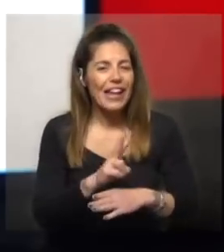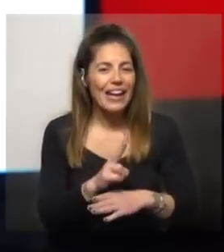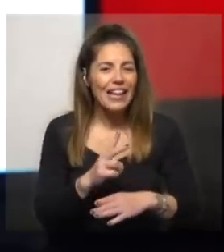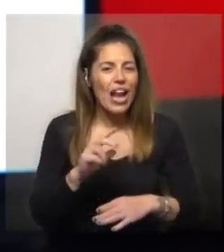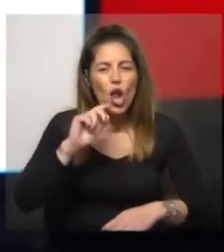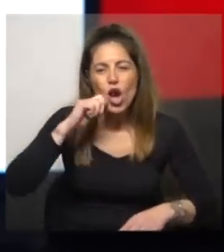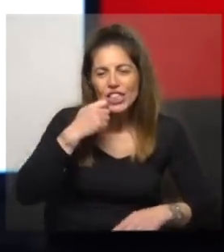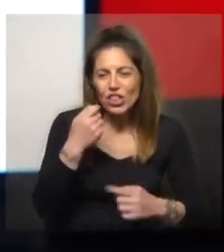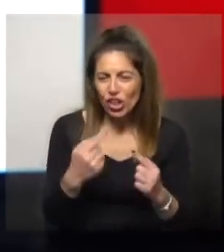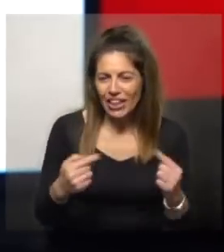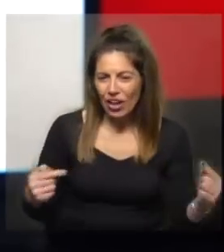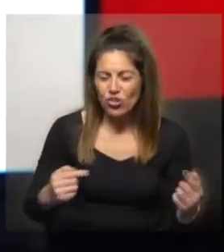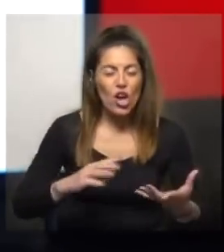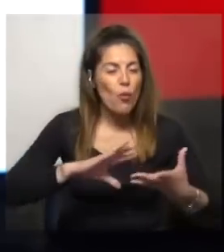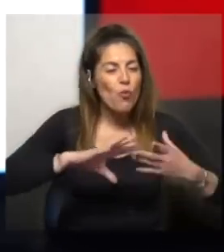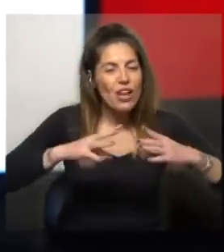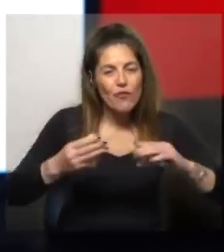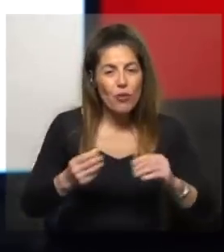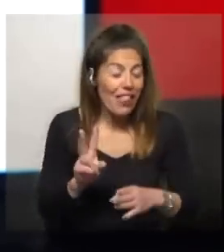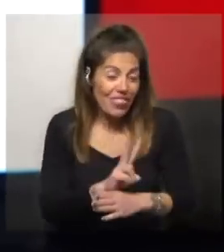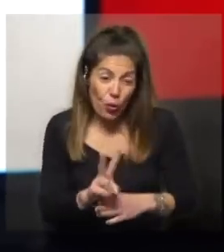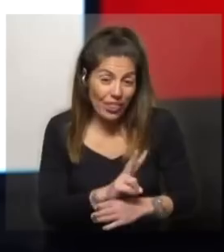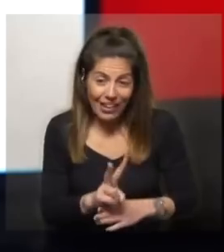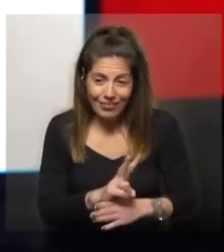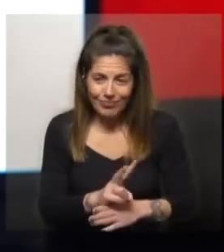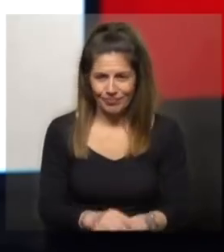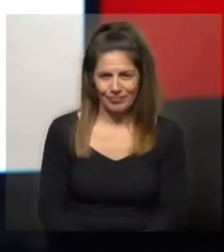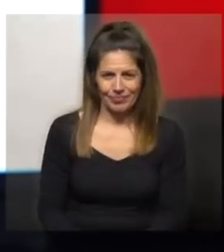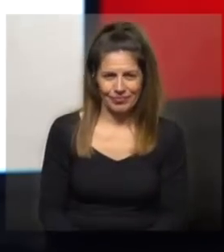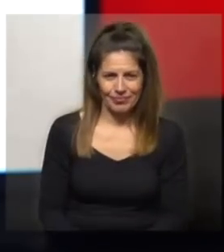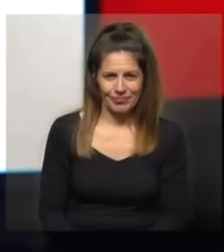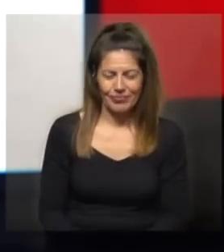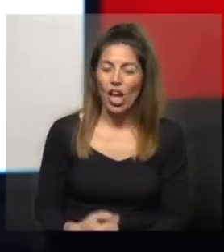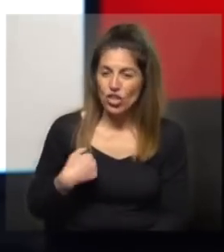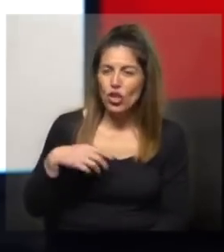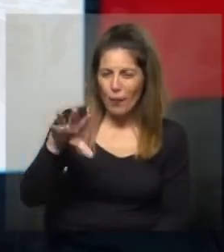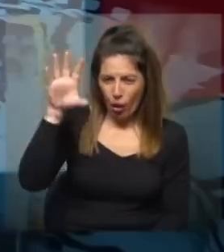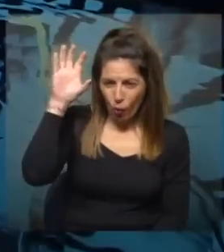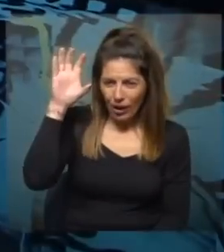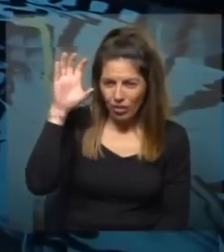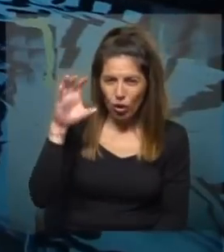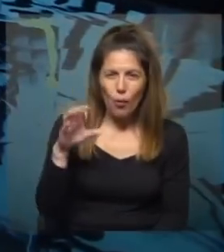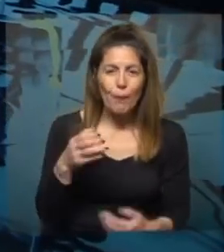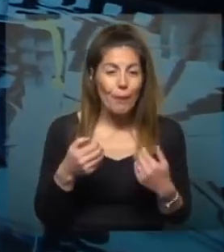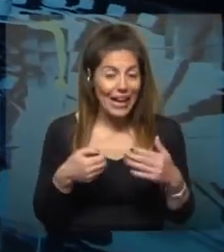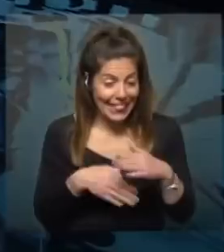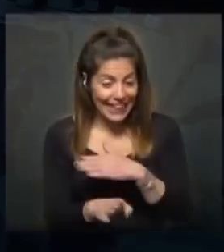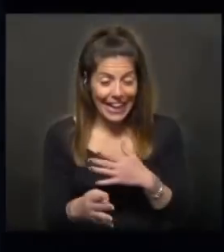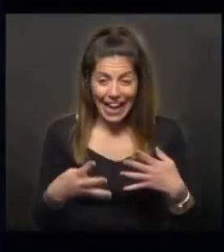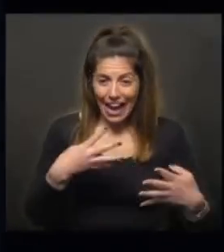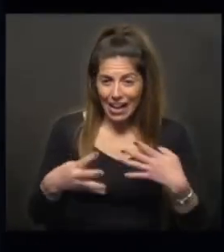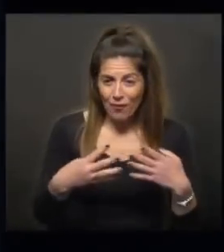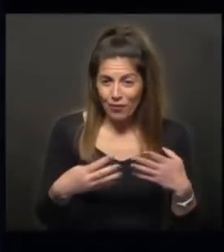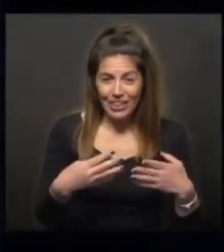las cosas como una manera de cuidar justamente Yo me acuerdo que para entrar a la feria vos tenías que